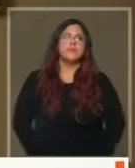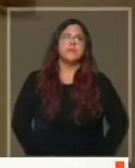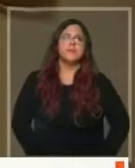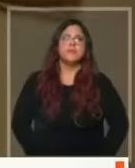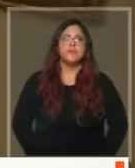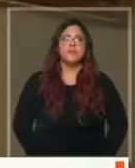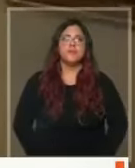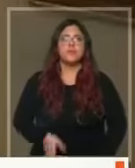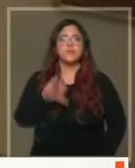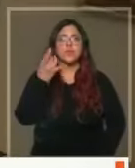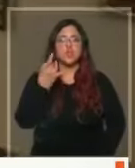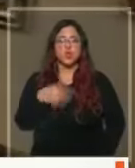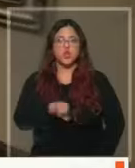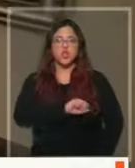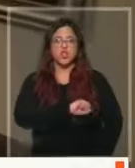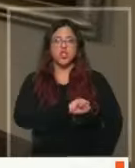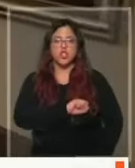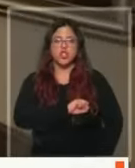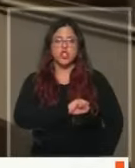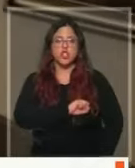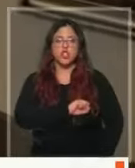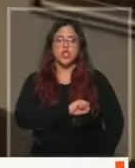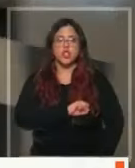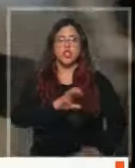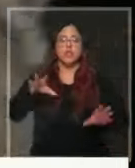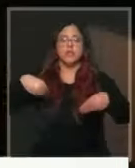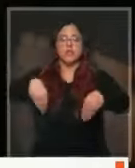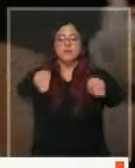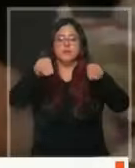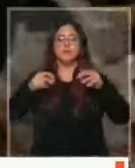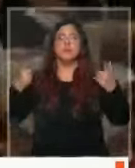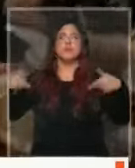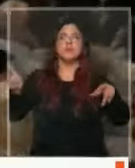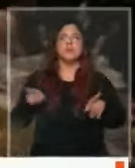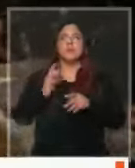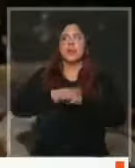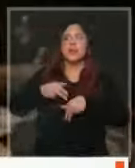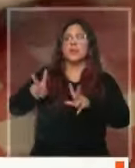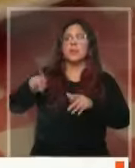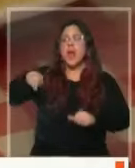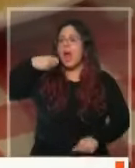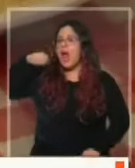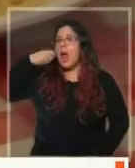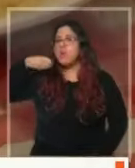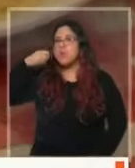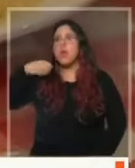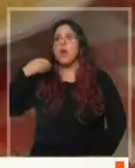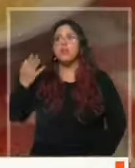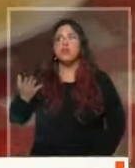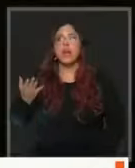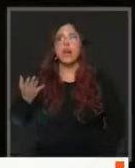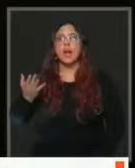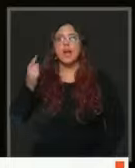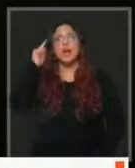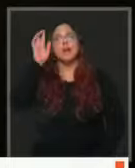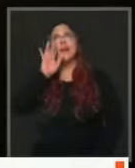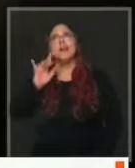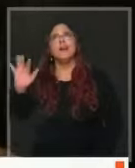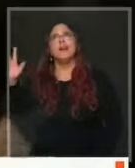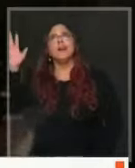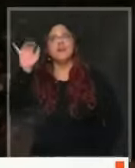Es el único en la capital. Sus manteles rojos a cuadro y la música permiten que un almuerzo tipo buffet se convierta en un viaje imaginario a